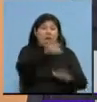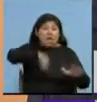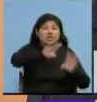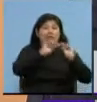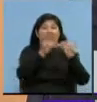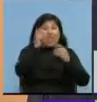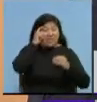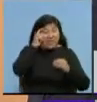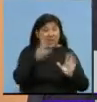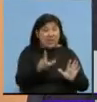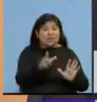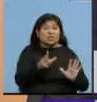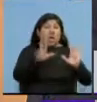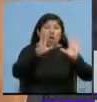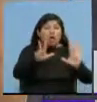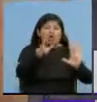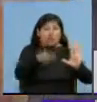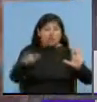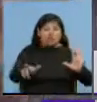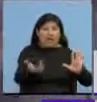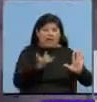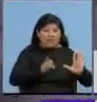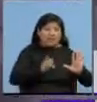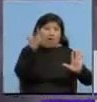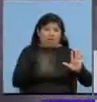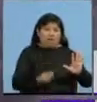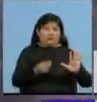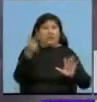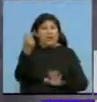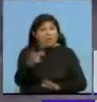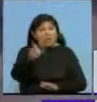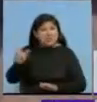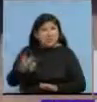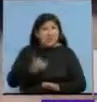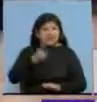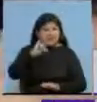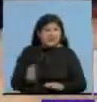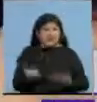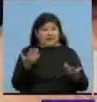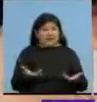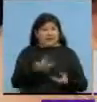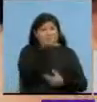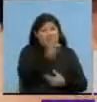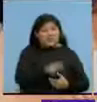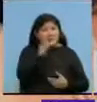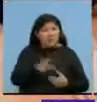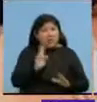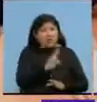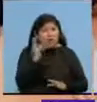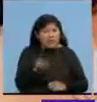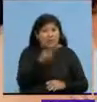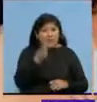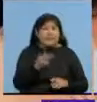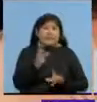vez muerto en una terapia intensiva no pasa del 1 al 2% y uno tiene un 20%